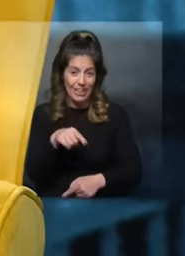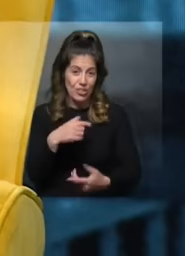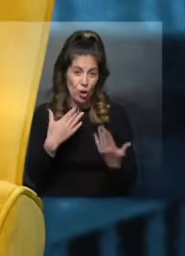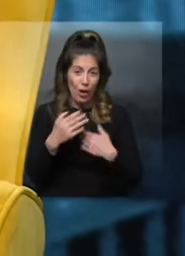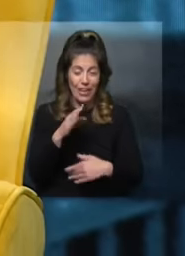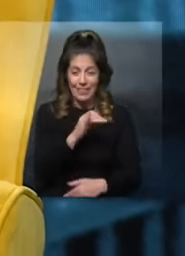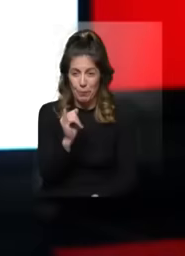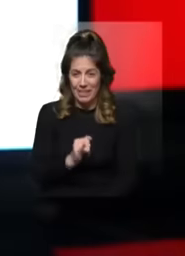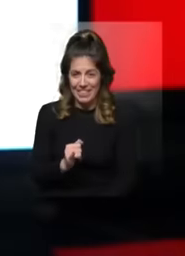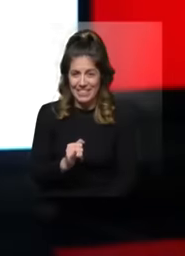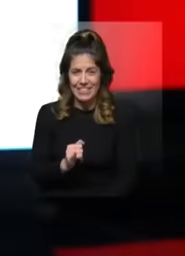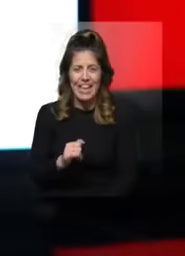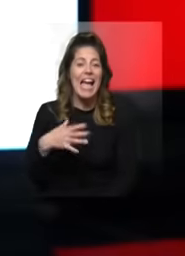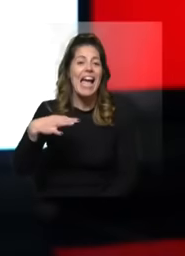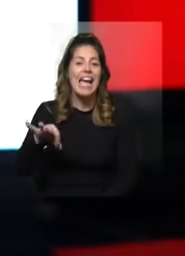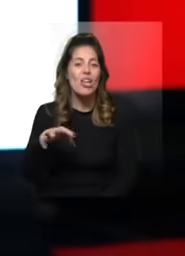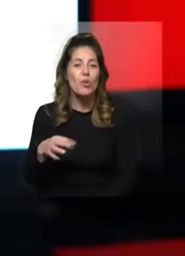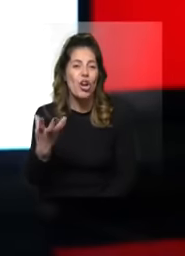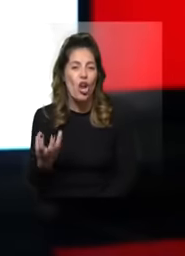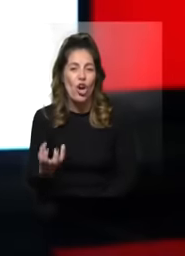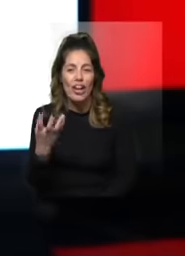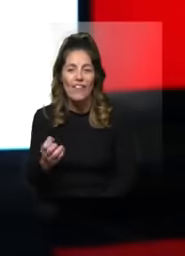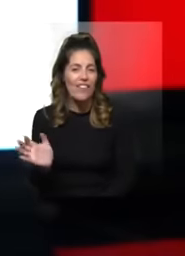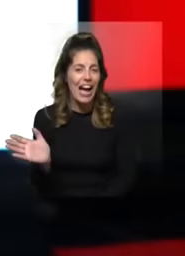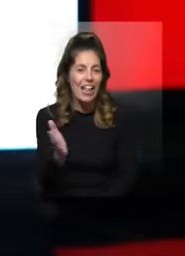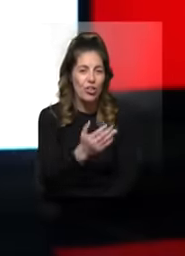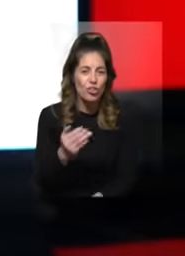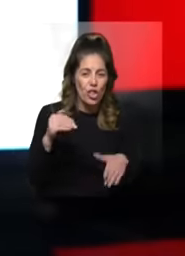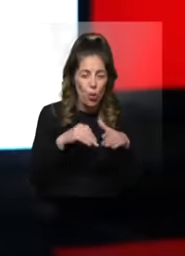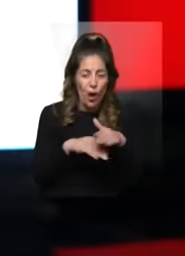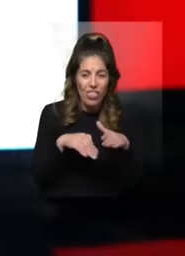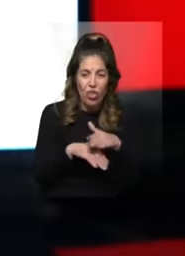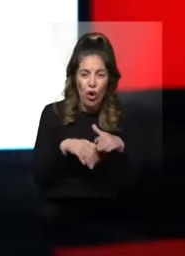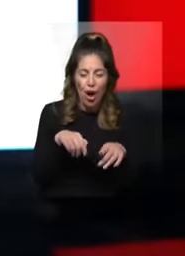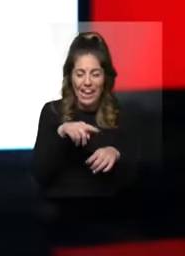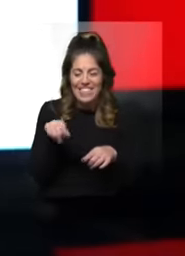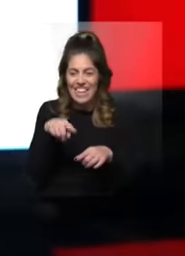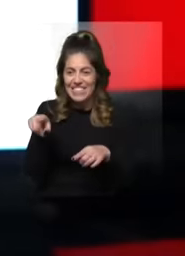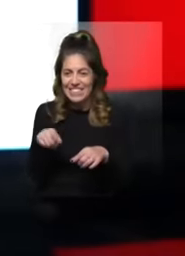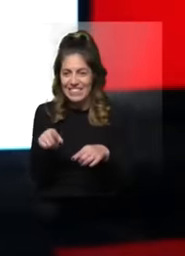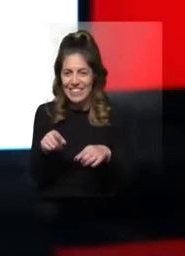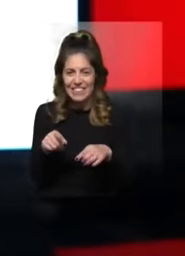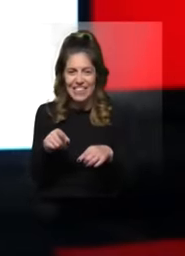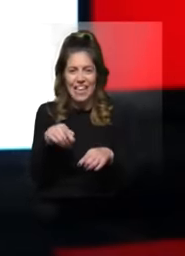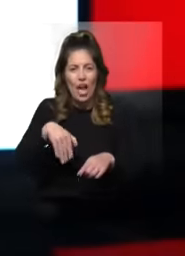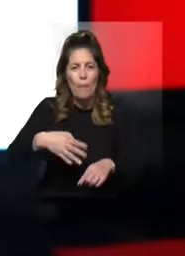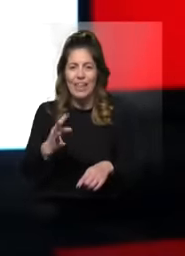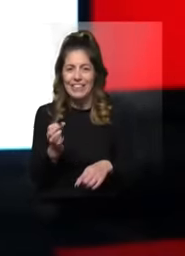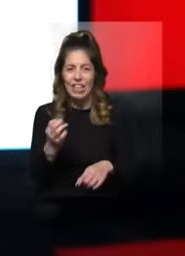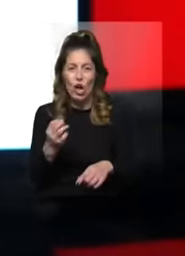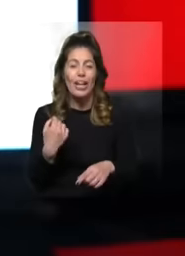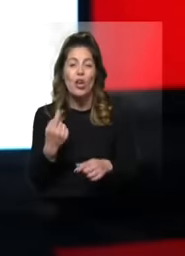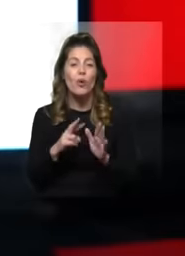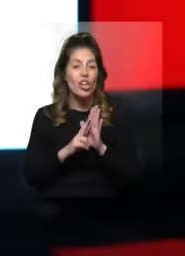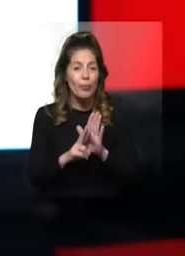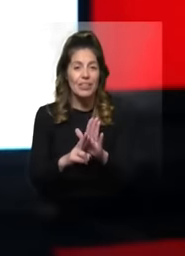Piris. Claro, claro. Sí, quizás... fue el único que nos grababa a todos y guardó esas cintas. Y, por ejemplo, a Mateo, era nuestro manager,